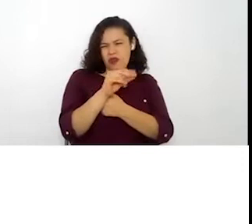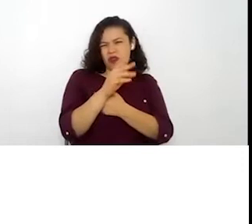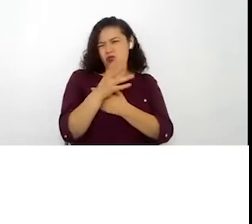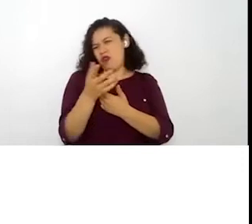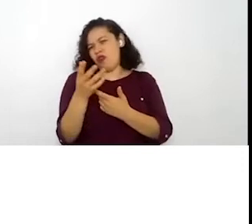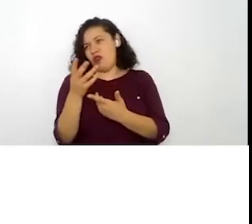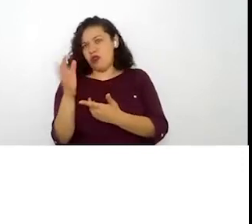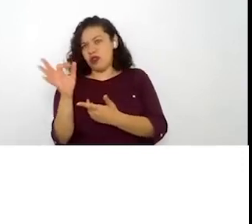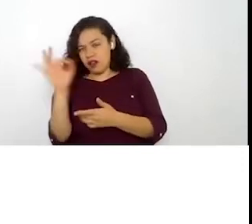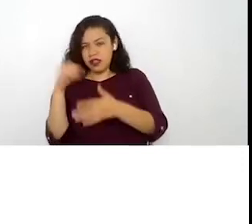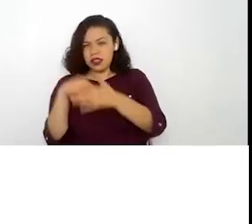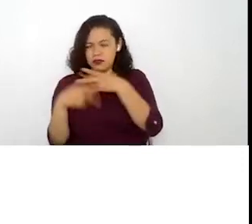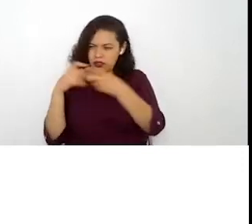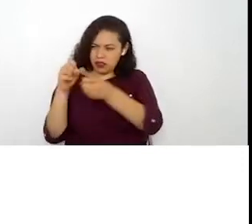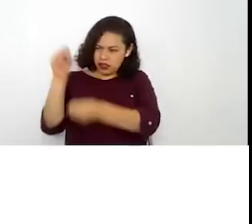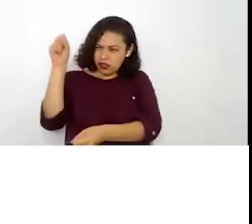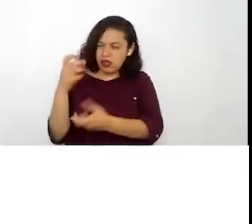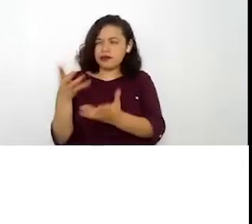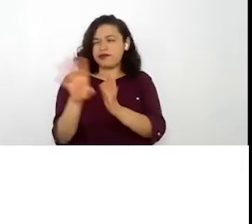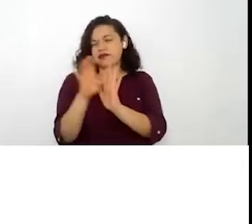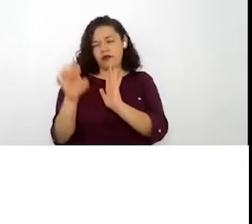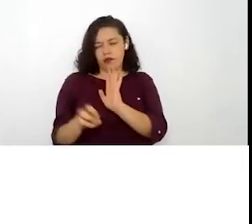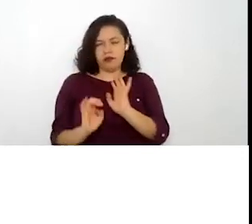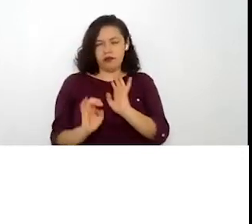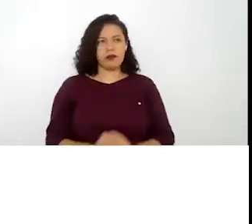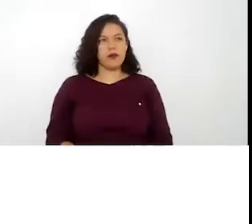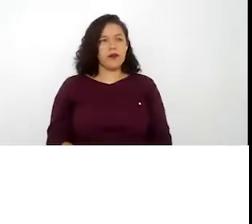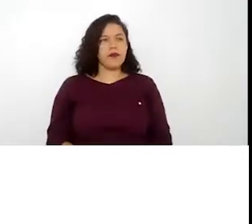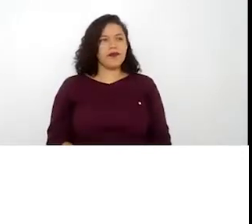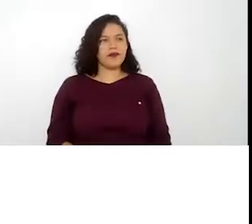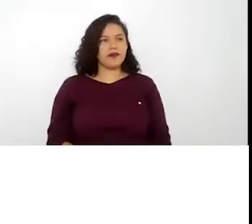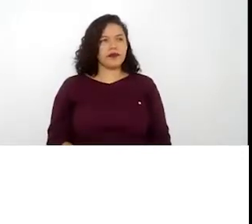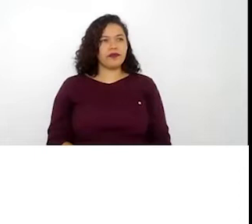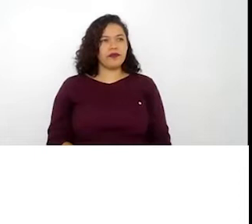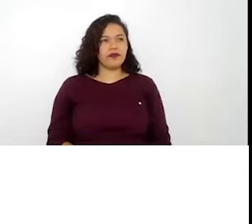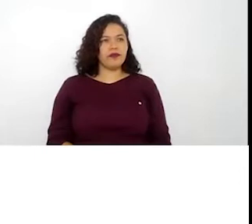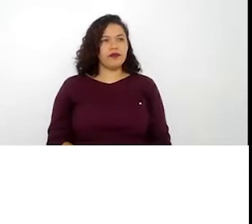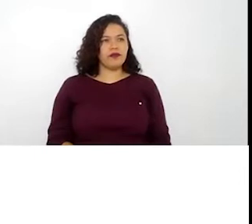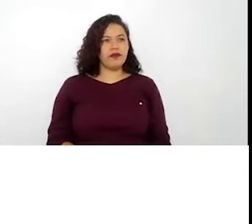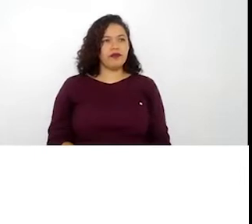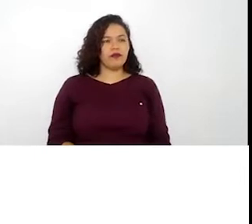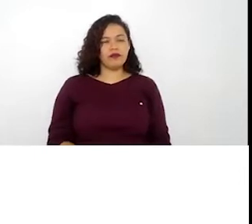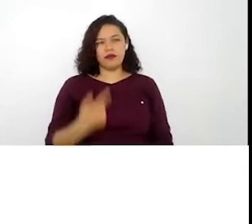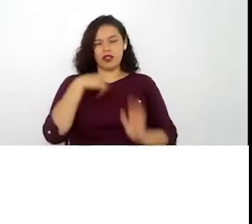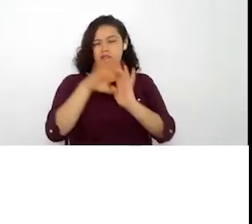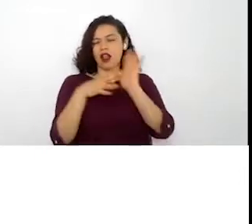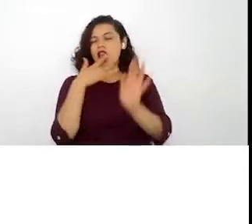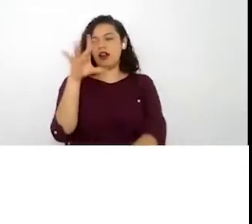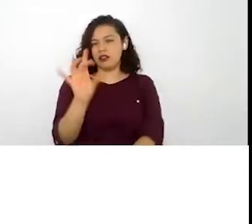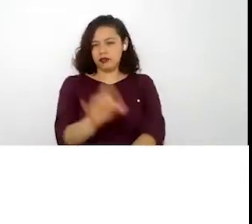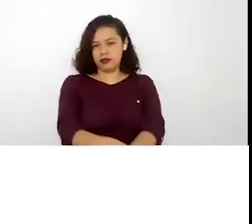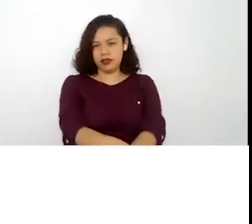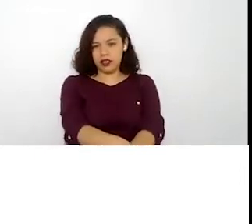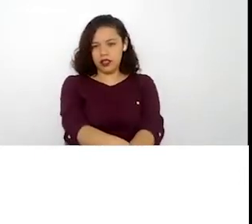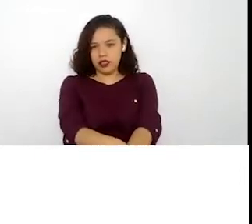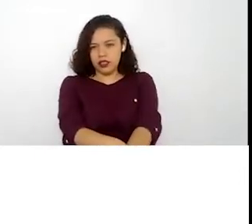acerca de la persona por ejemplo voy a poner un ejemplo así simple que es